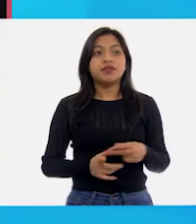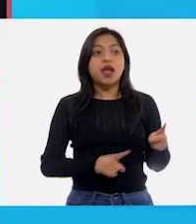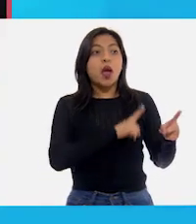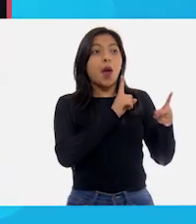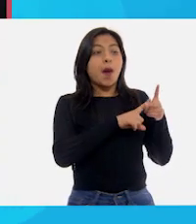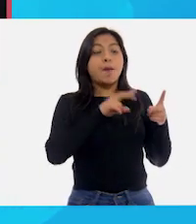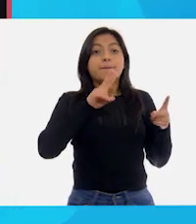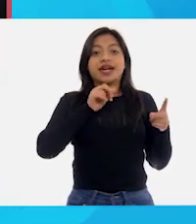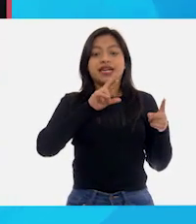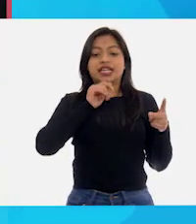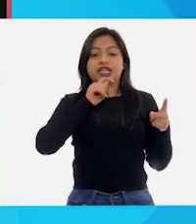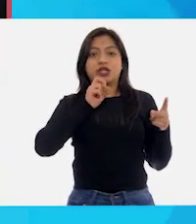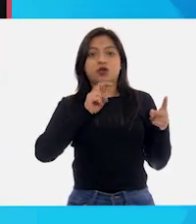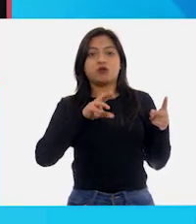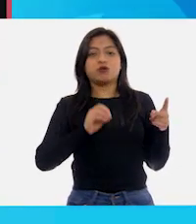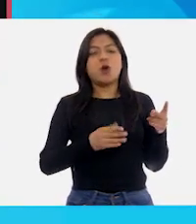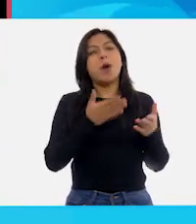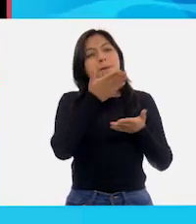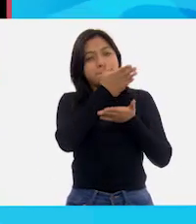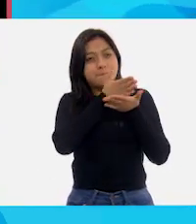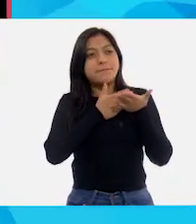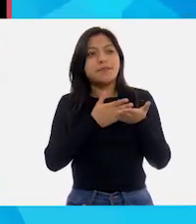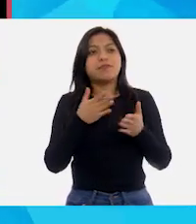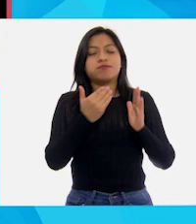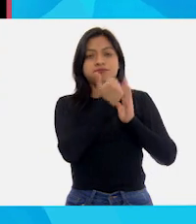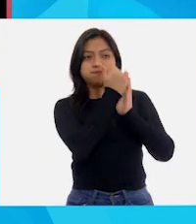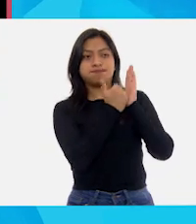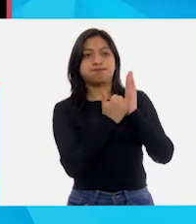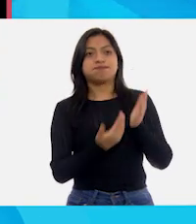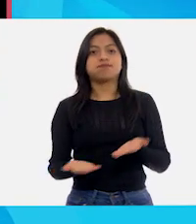Los barítonos tienen la voz intermedia.